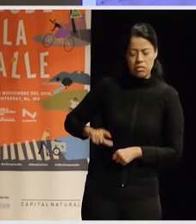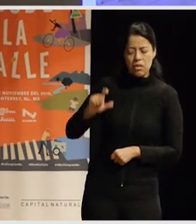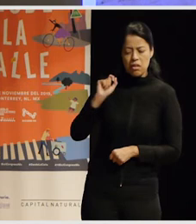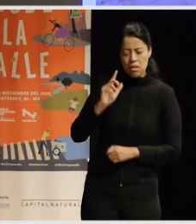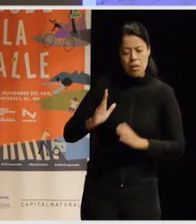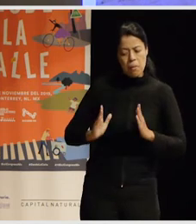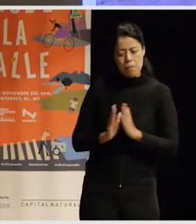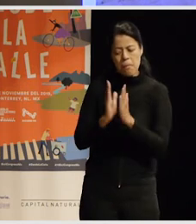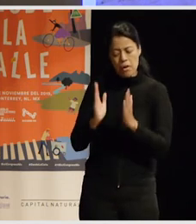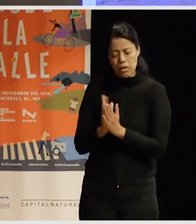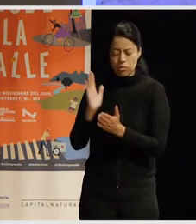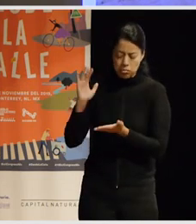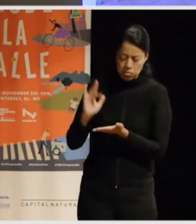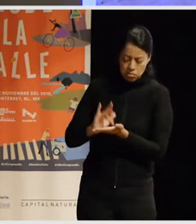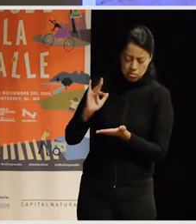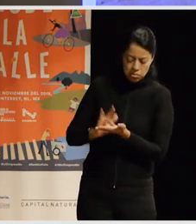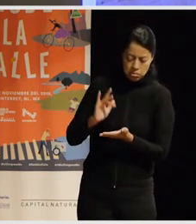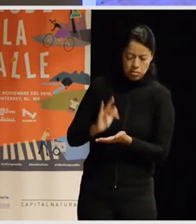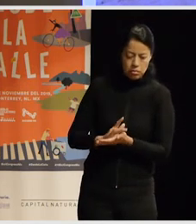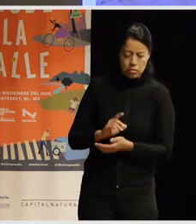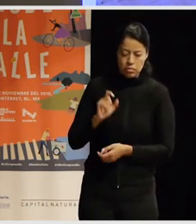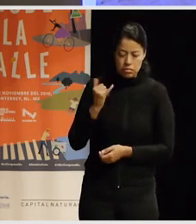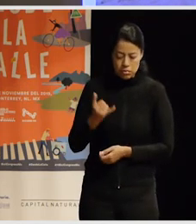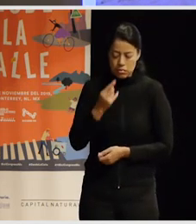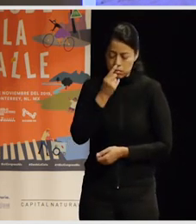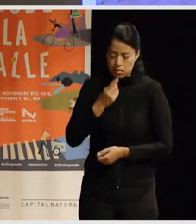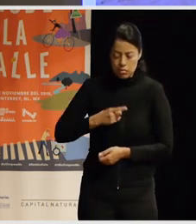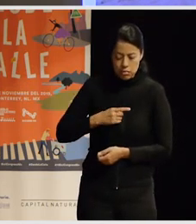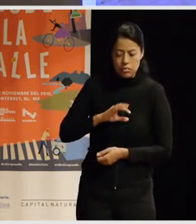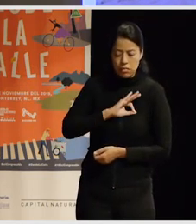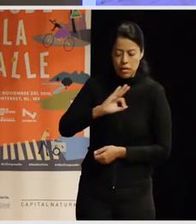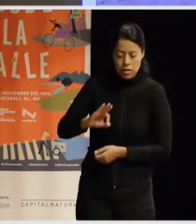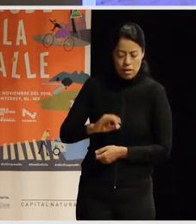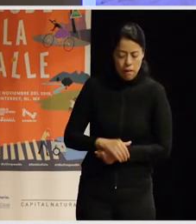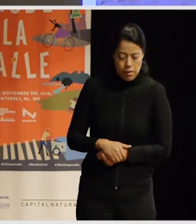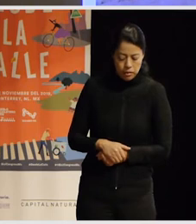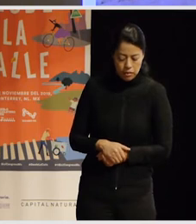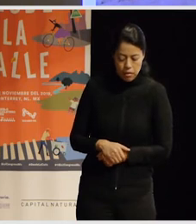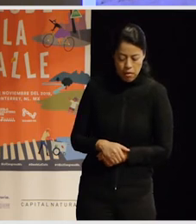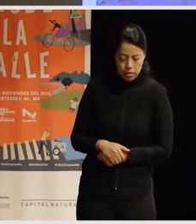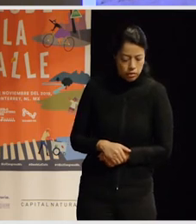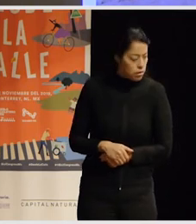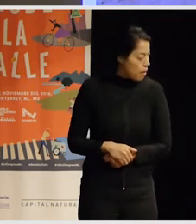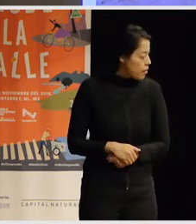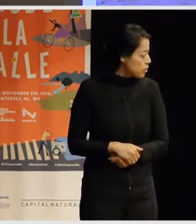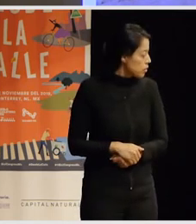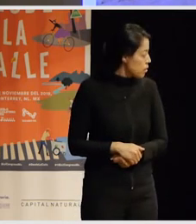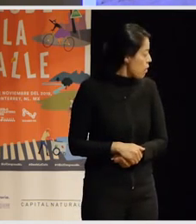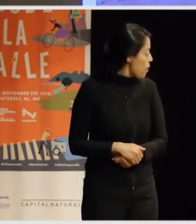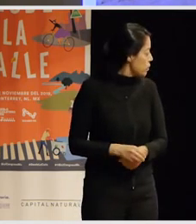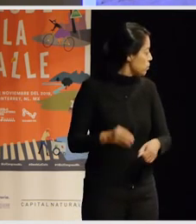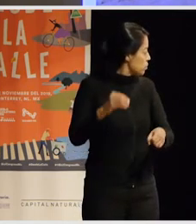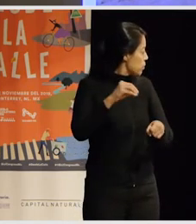parte de esta de esta intervención y hasta nos dijo que nos podía clavar podría clavar los